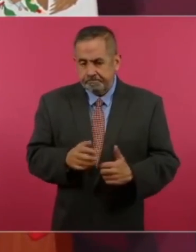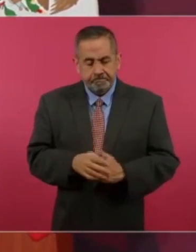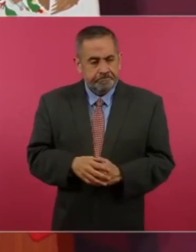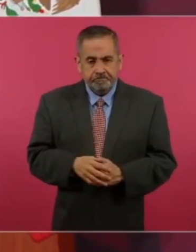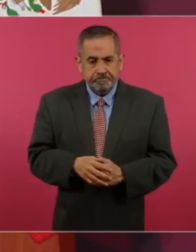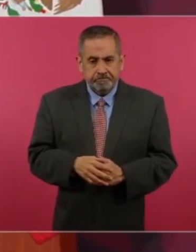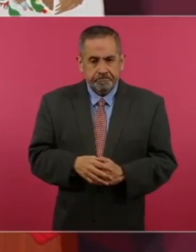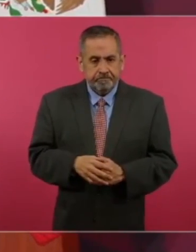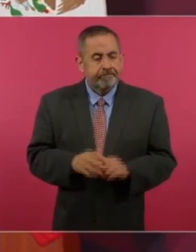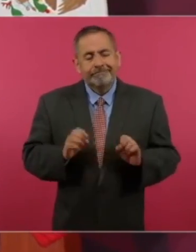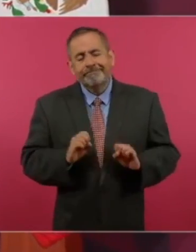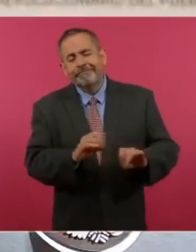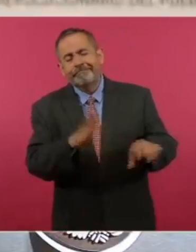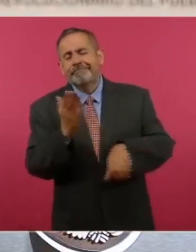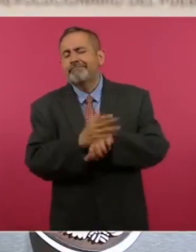asegurar que no hay impunidad,